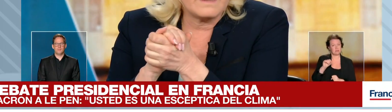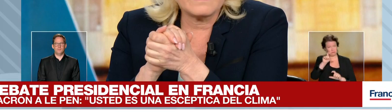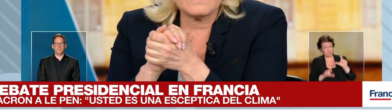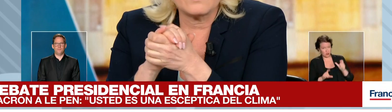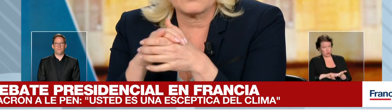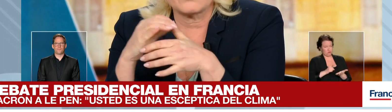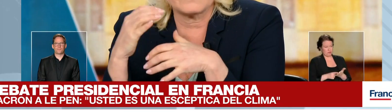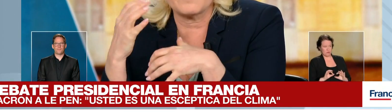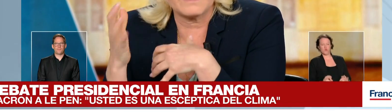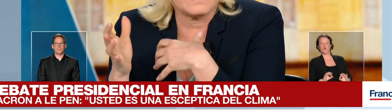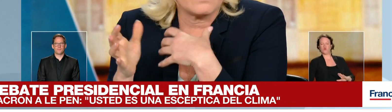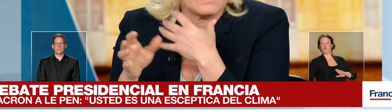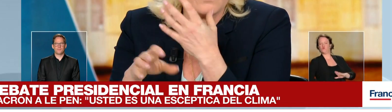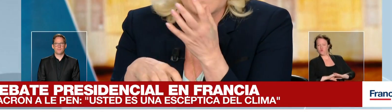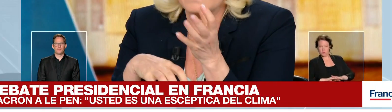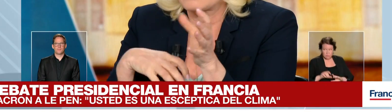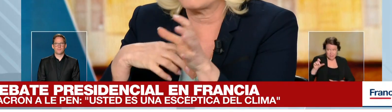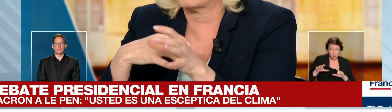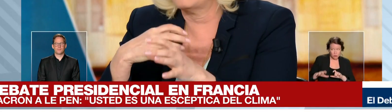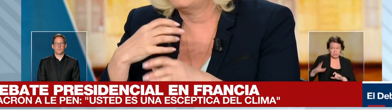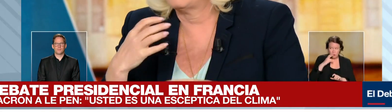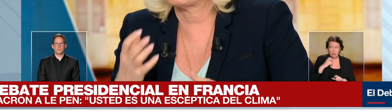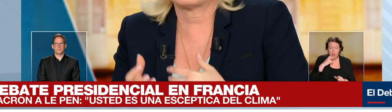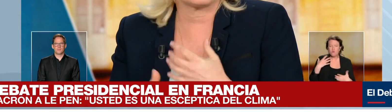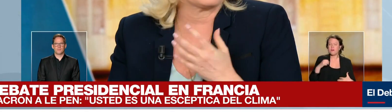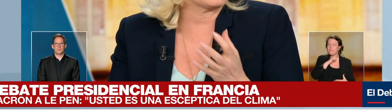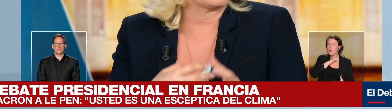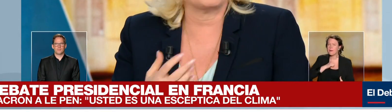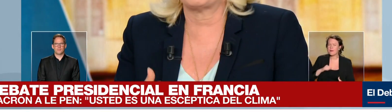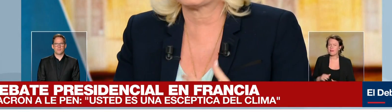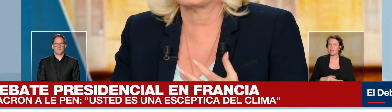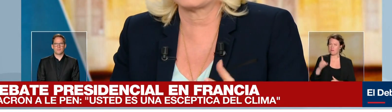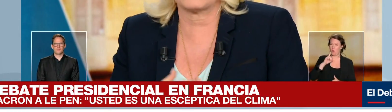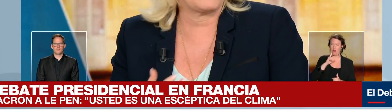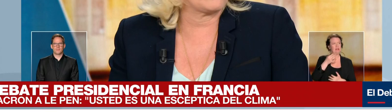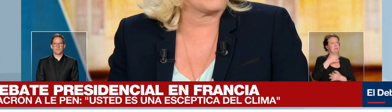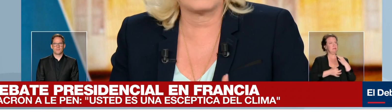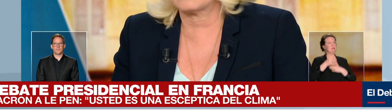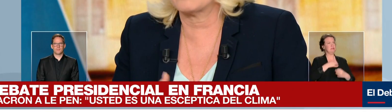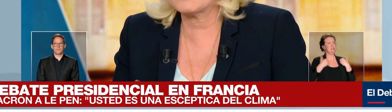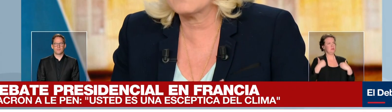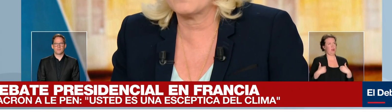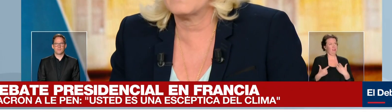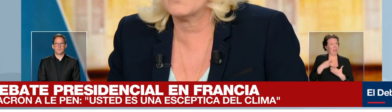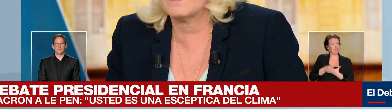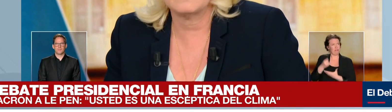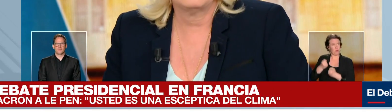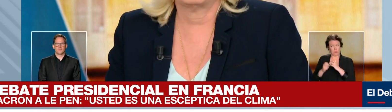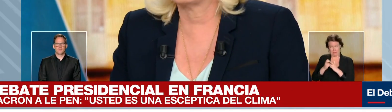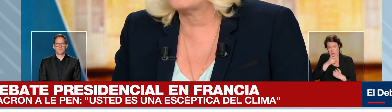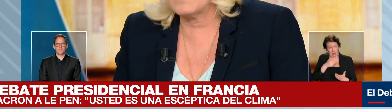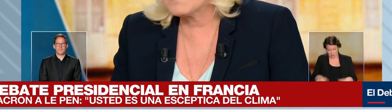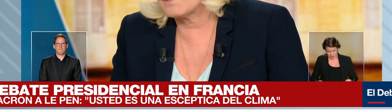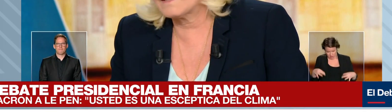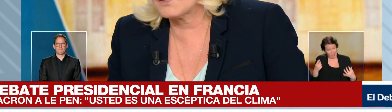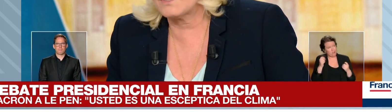nuestros compatriotas. Todas las decisiones tomadas que consisten en explicarle a las personas que son culpables porque no